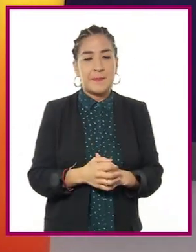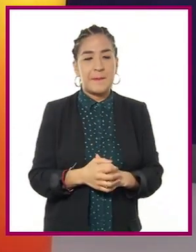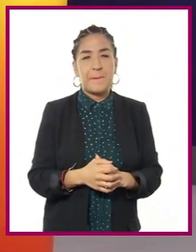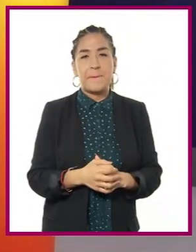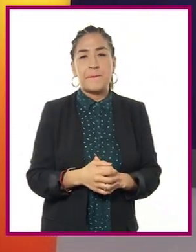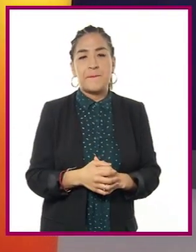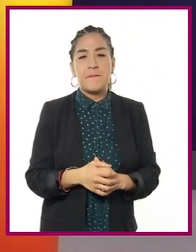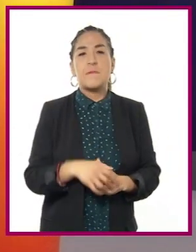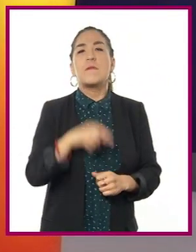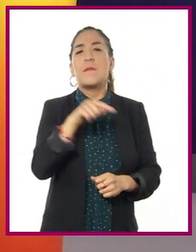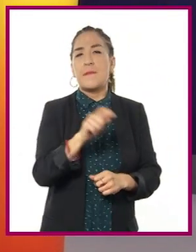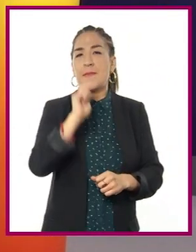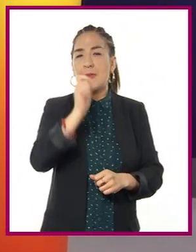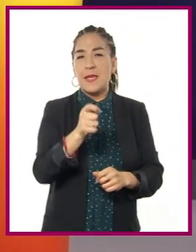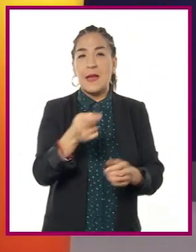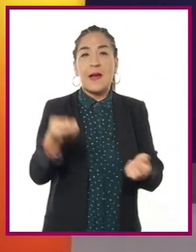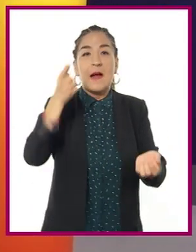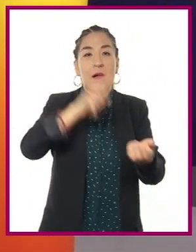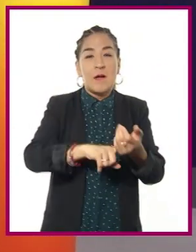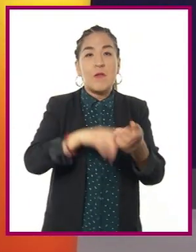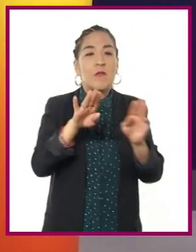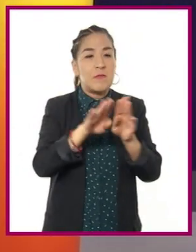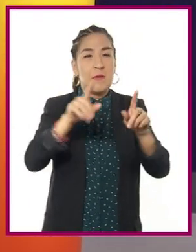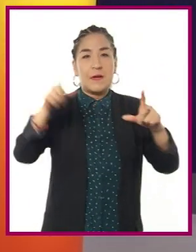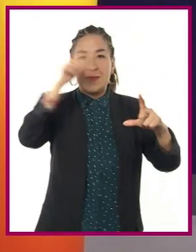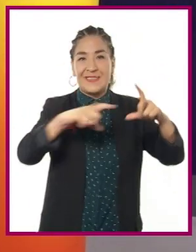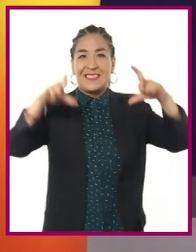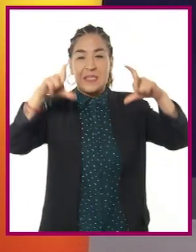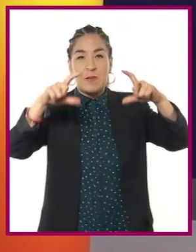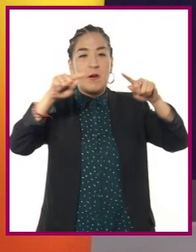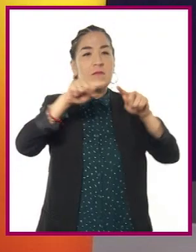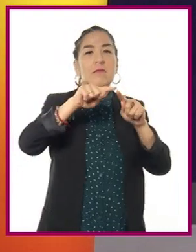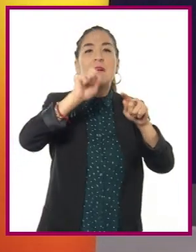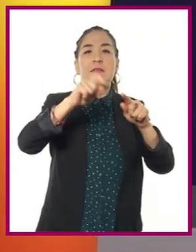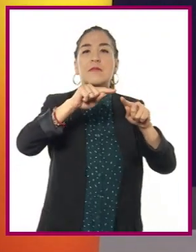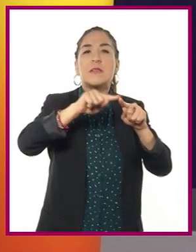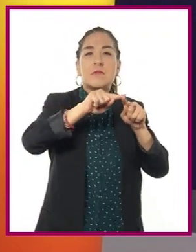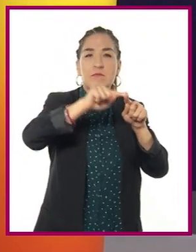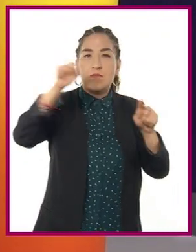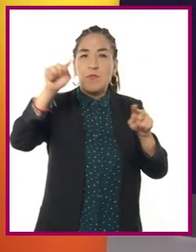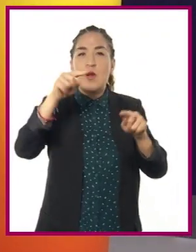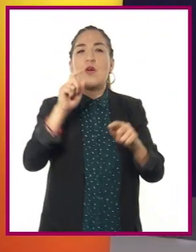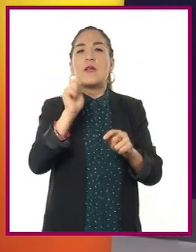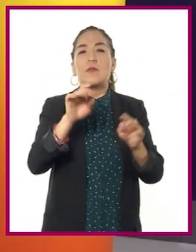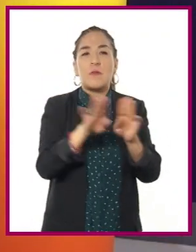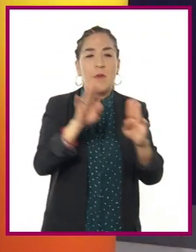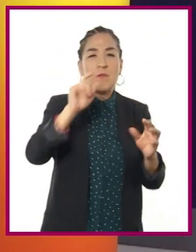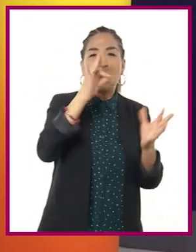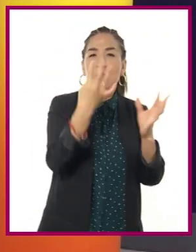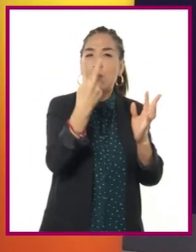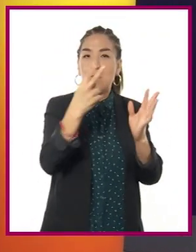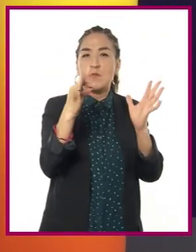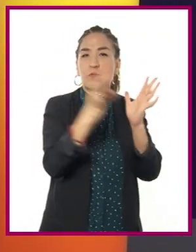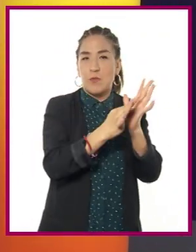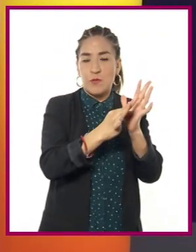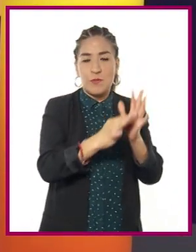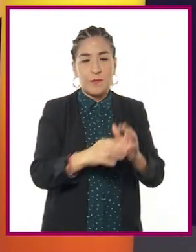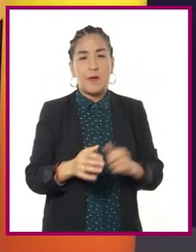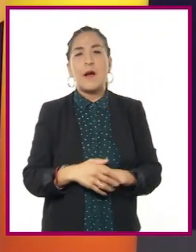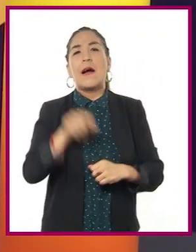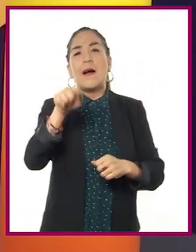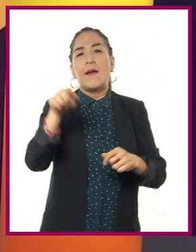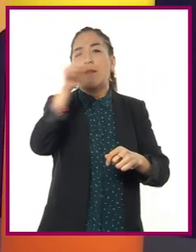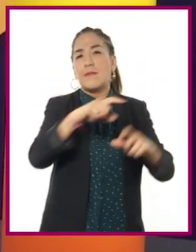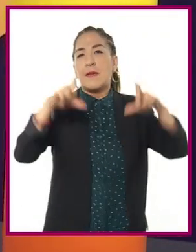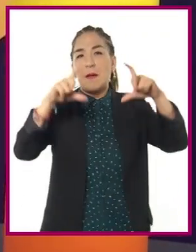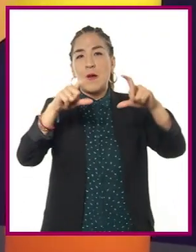Secante es la recta que corta la circunferencia en dos puntos, mientras que la tangente es